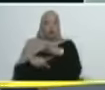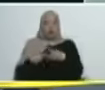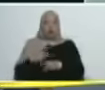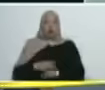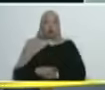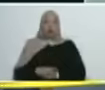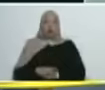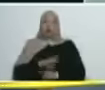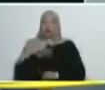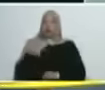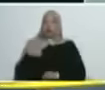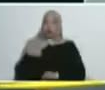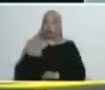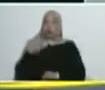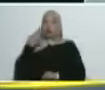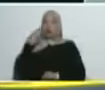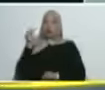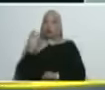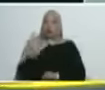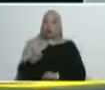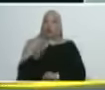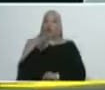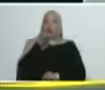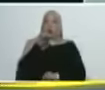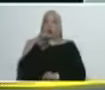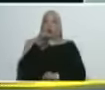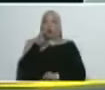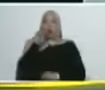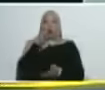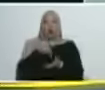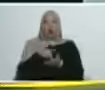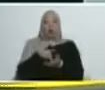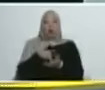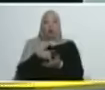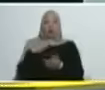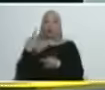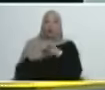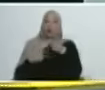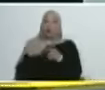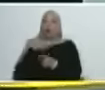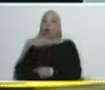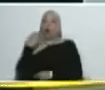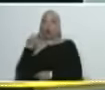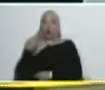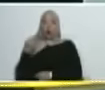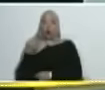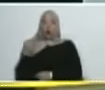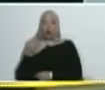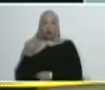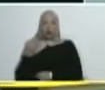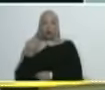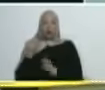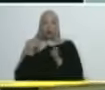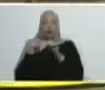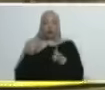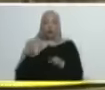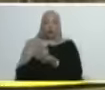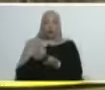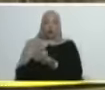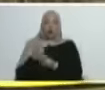con ustedes, cuarta generación de vanguardia, generación joven, se inicia una nueva